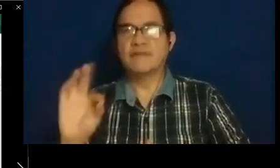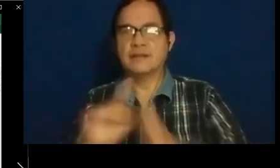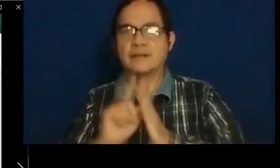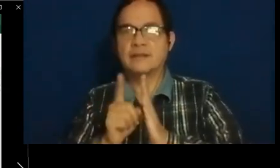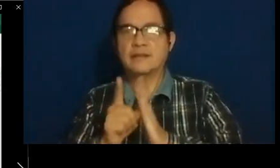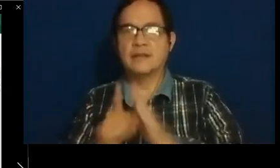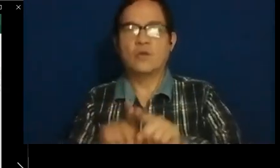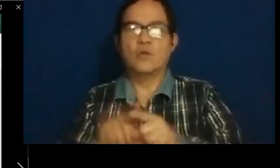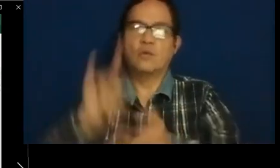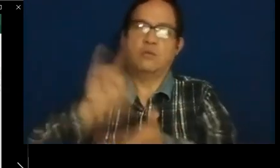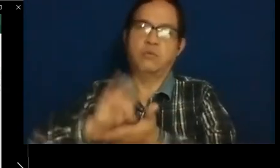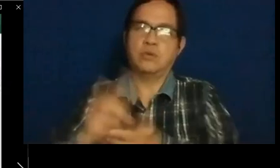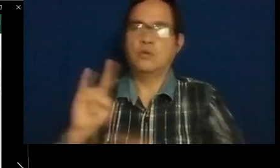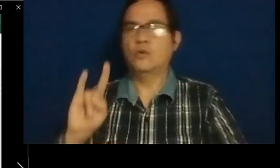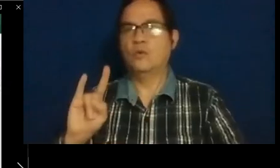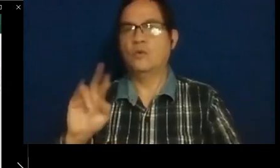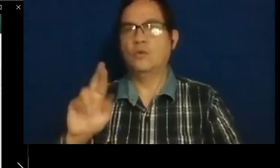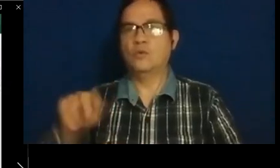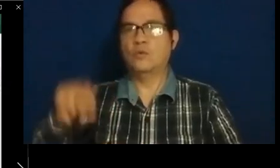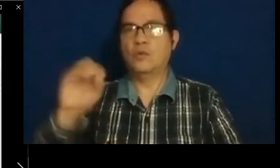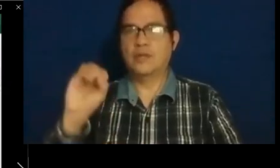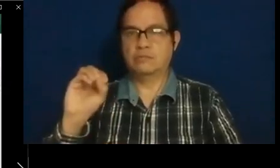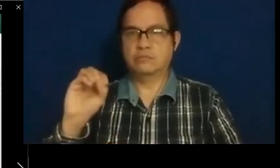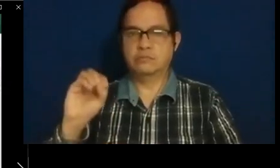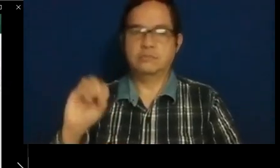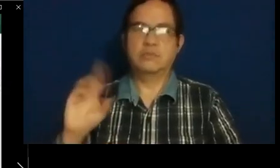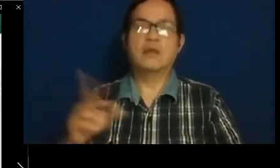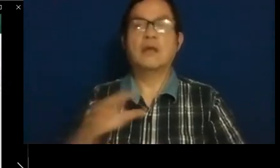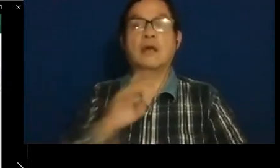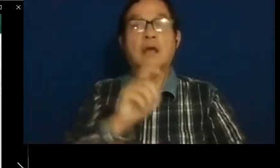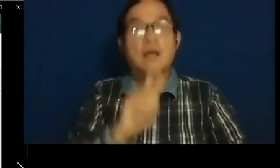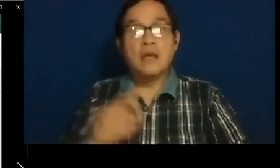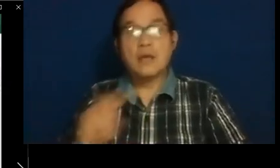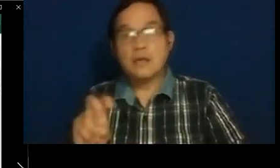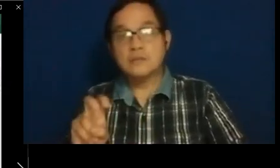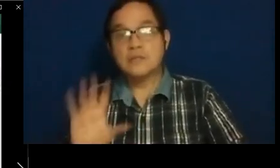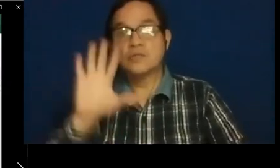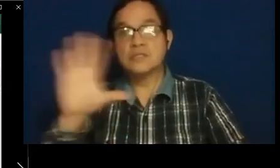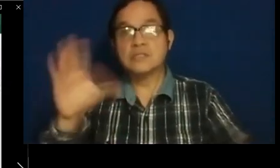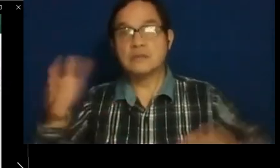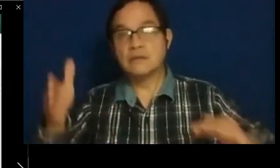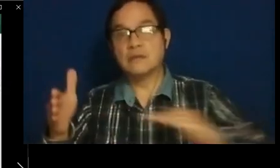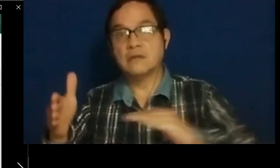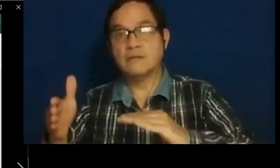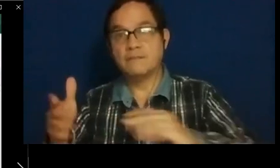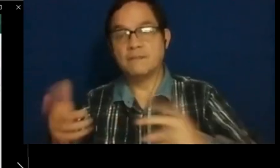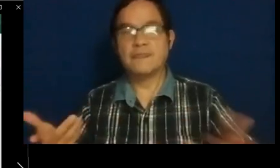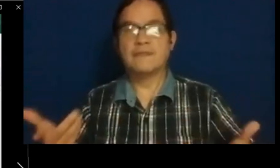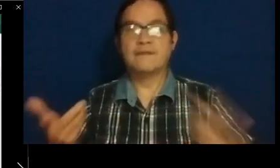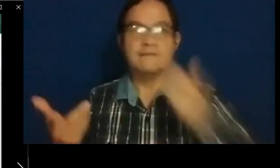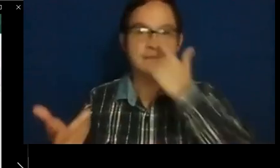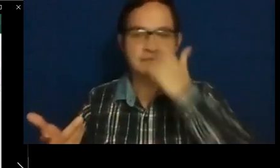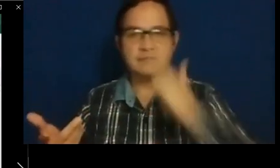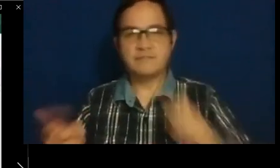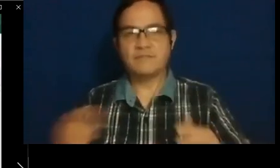con la gravedad de Urano. Ok, Y ok. en el X7, que es de 5 metros, me bajó, o sea, iba con la